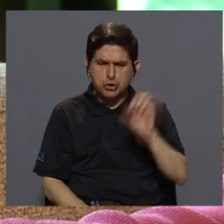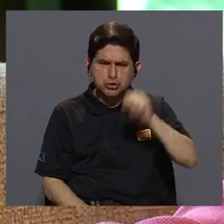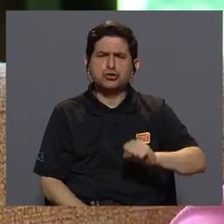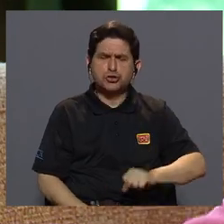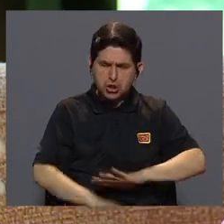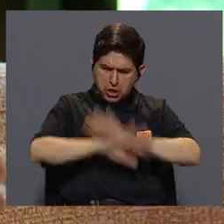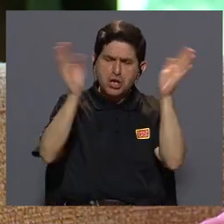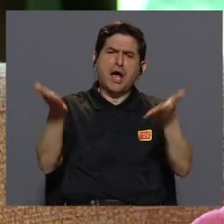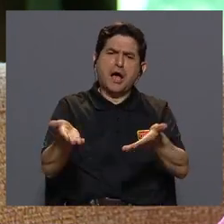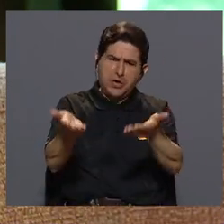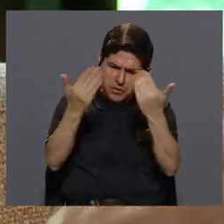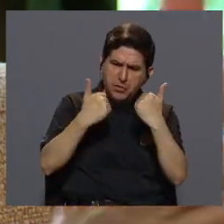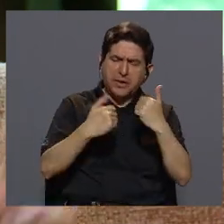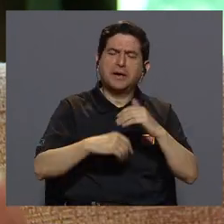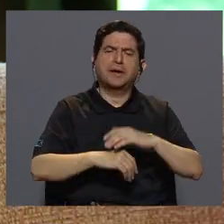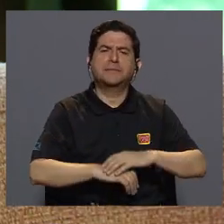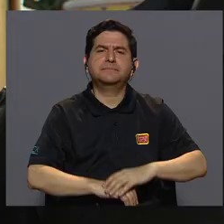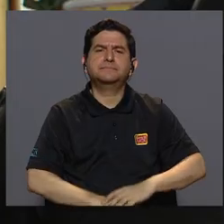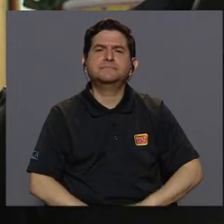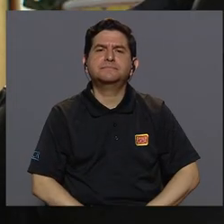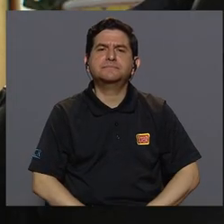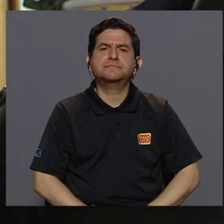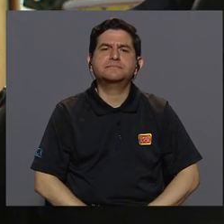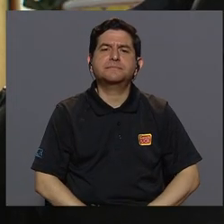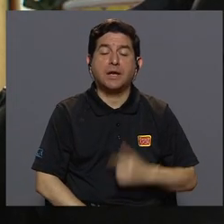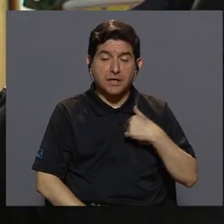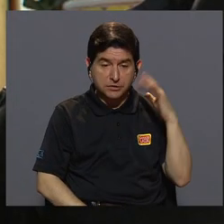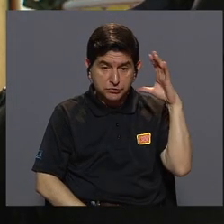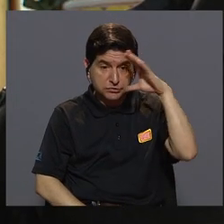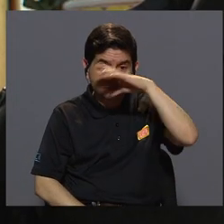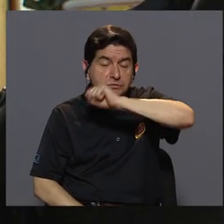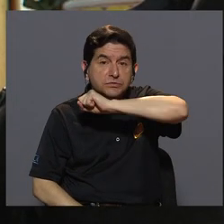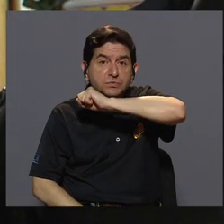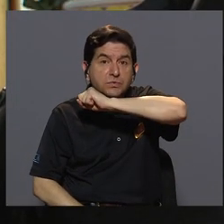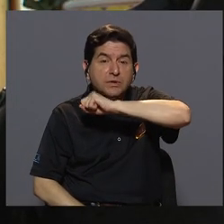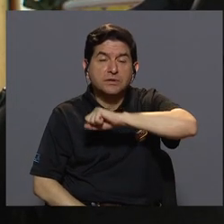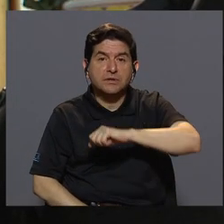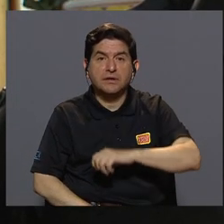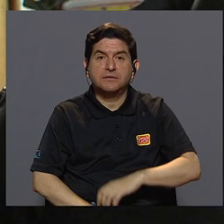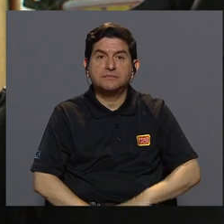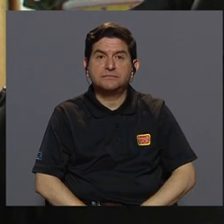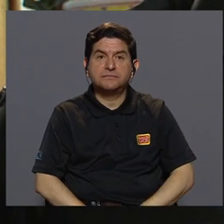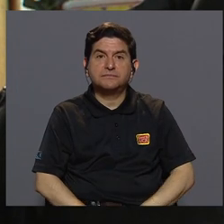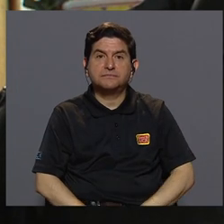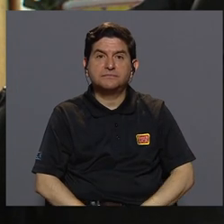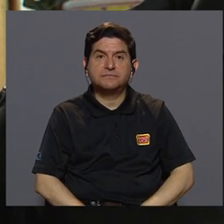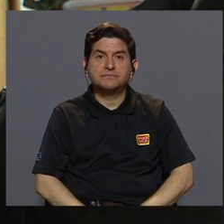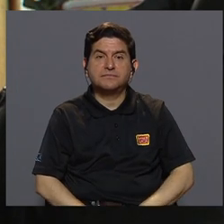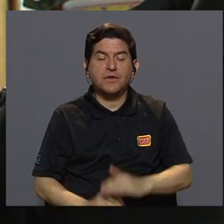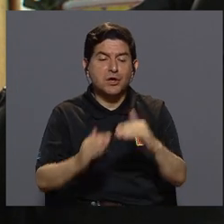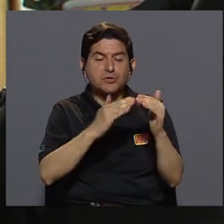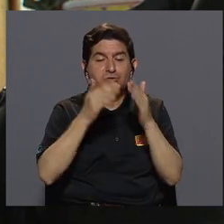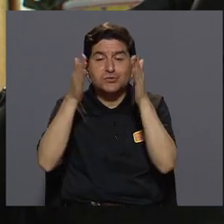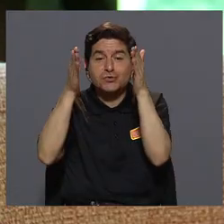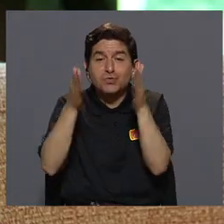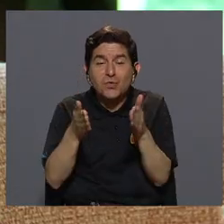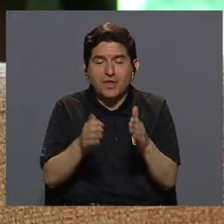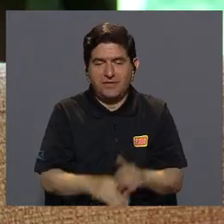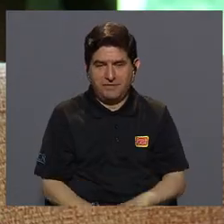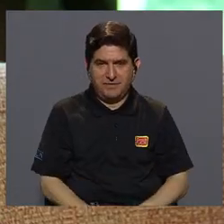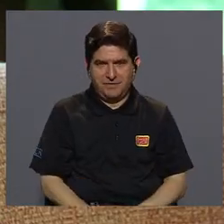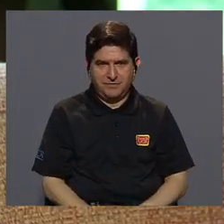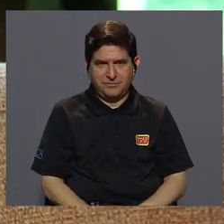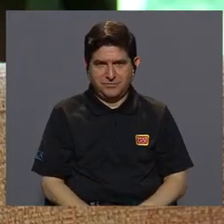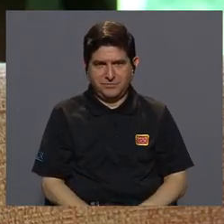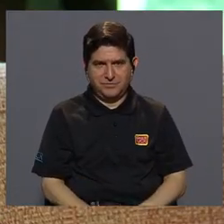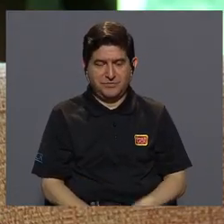dije, claro, pasá, vení, todo eso. Y entonces ahí me di cuenta de que los ciudadanos que